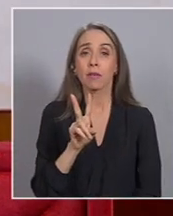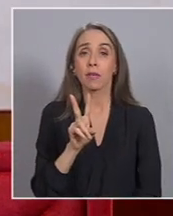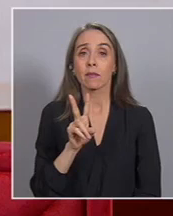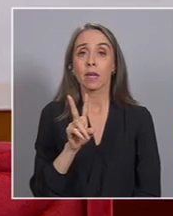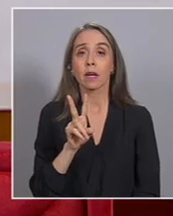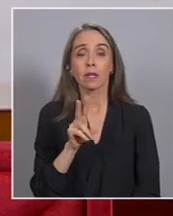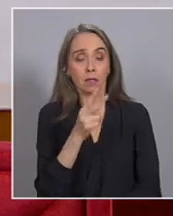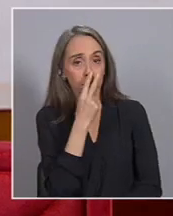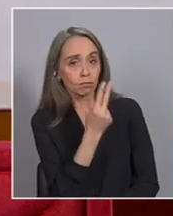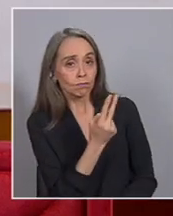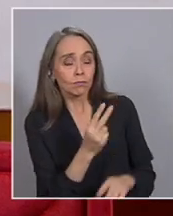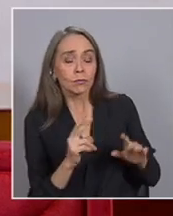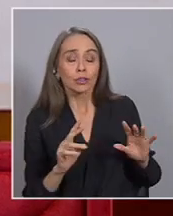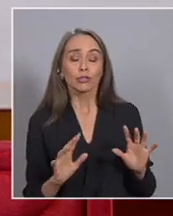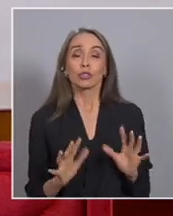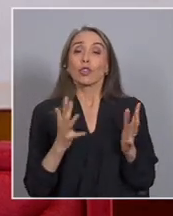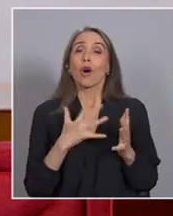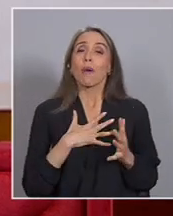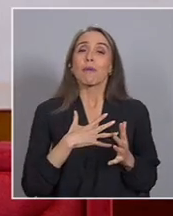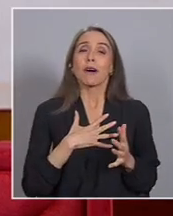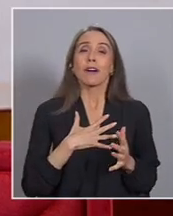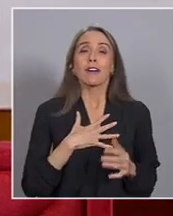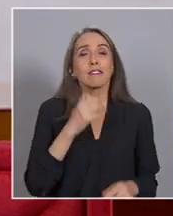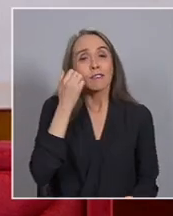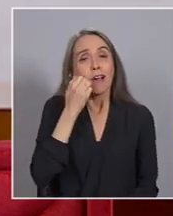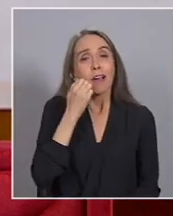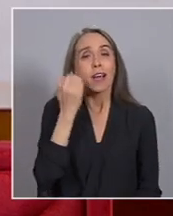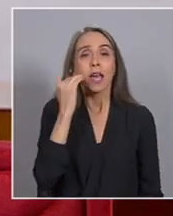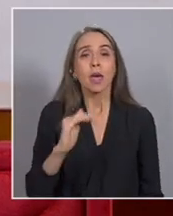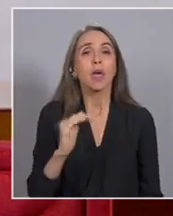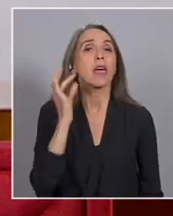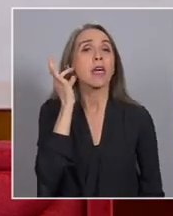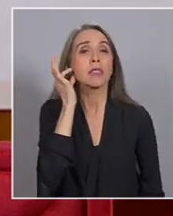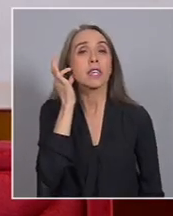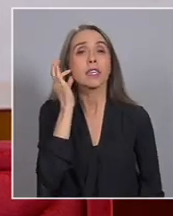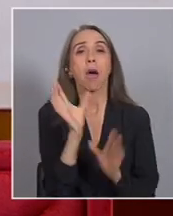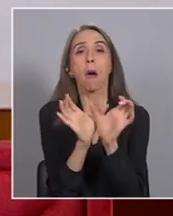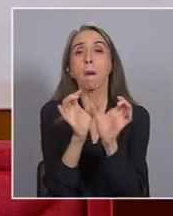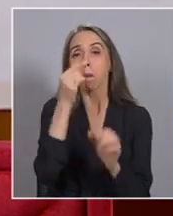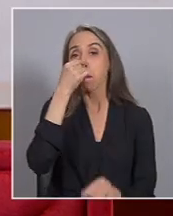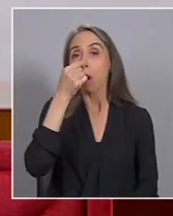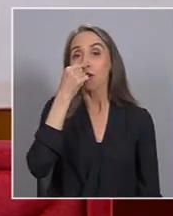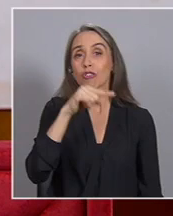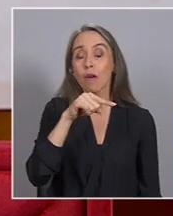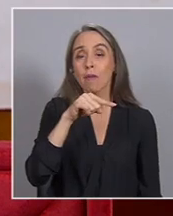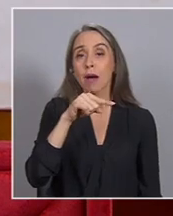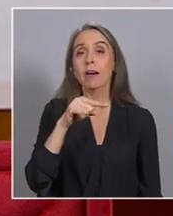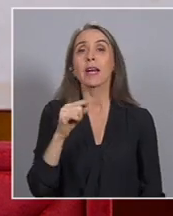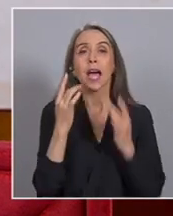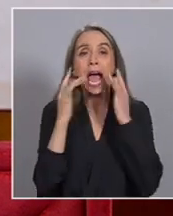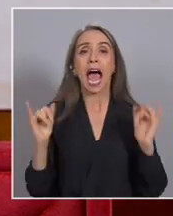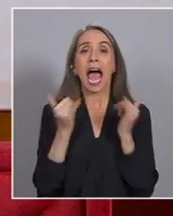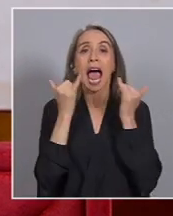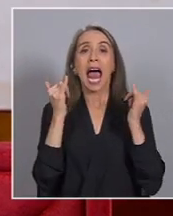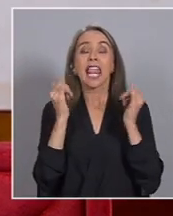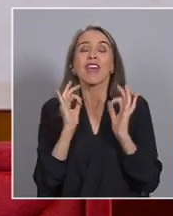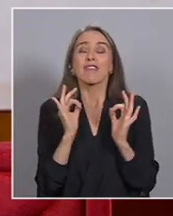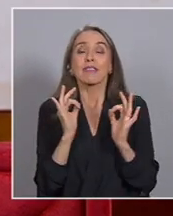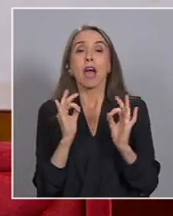la sorpresa tierna de una niña en Puerto Varas y la alegría pura de un joven músico de